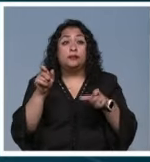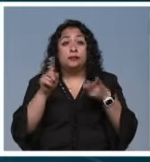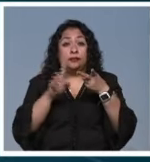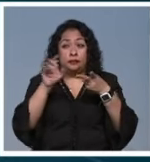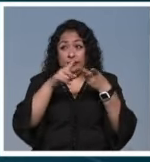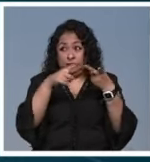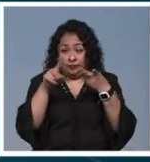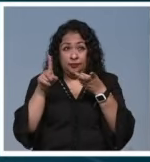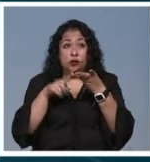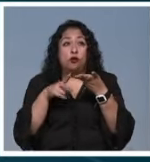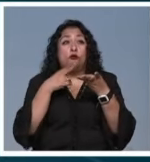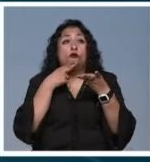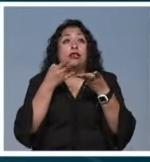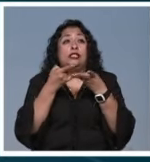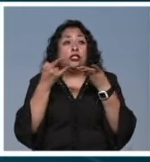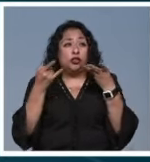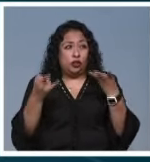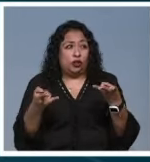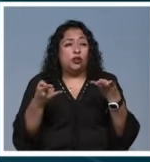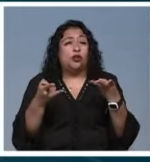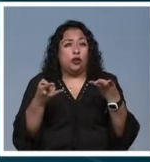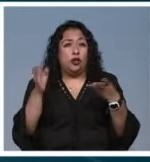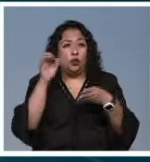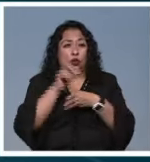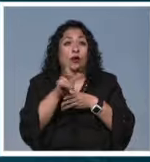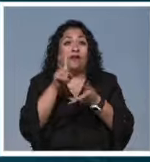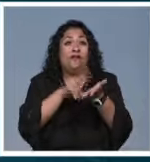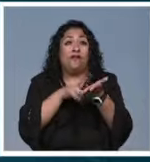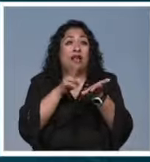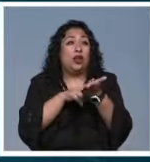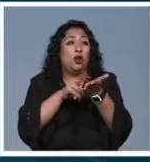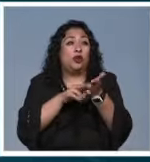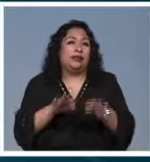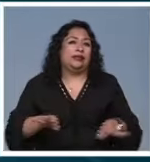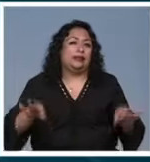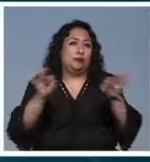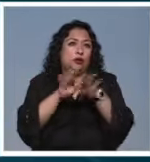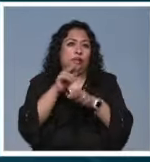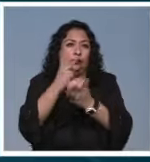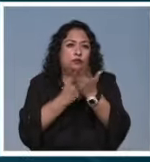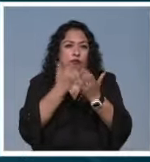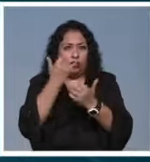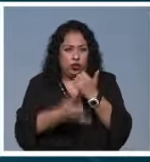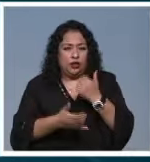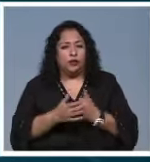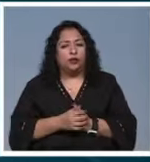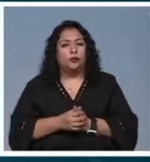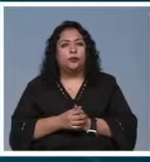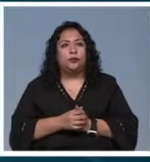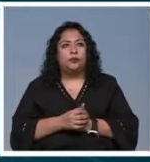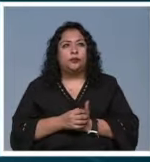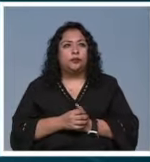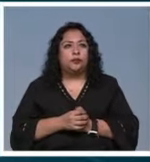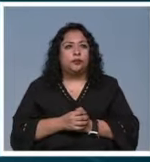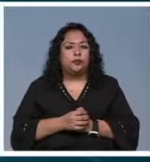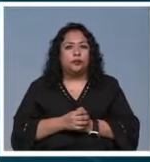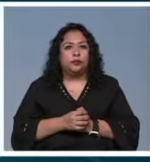interculturalidad y el patrimonio histórico-cultural, valores intrínsecos de este proyecto.